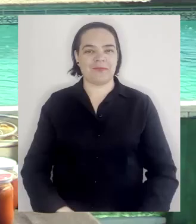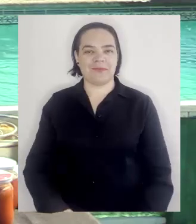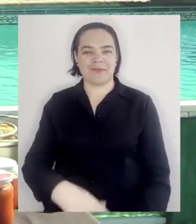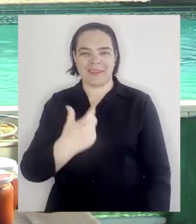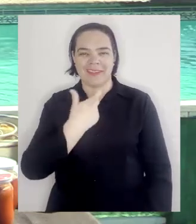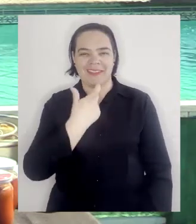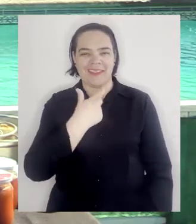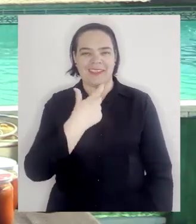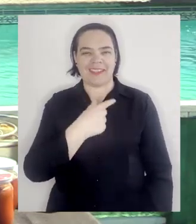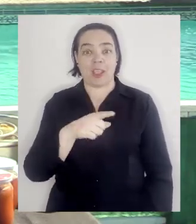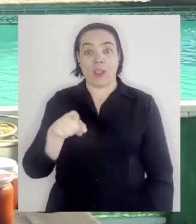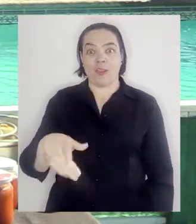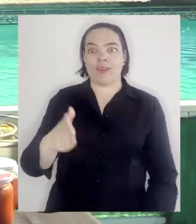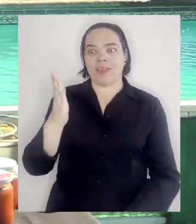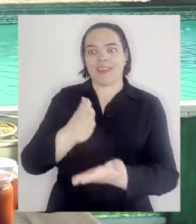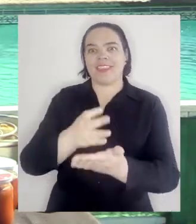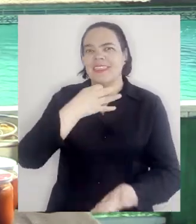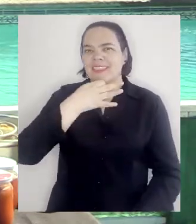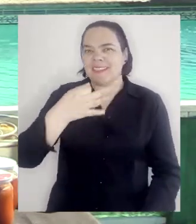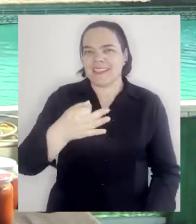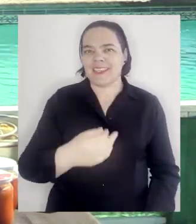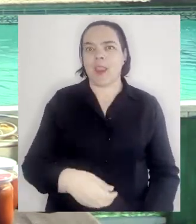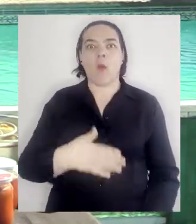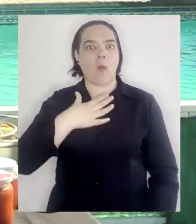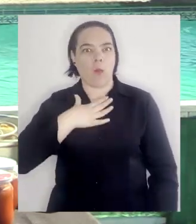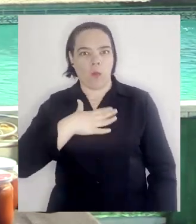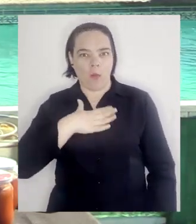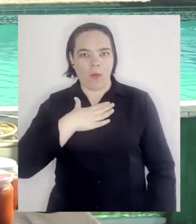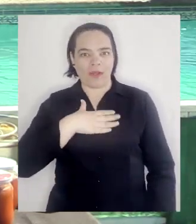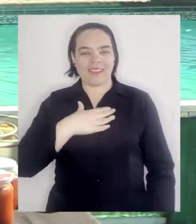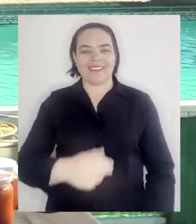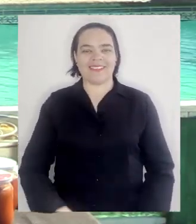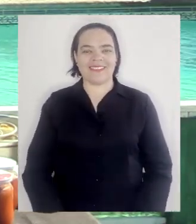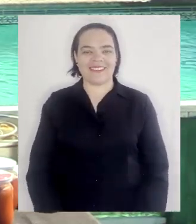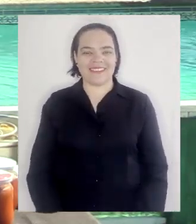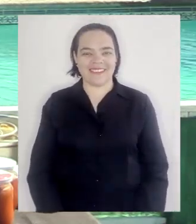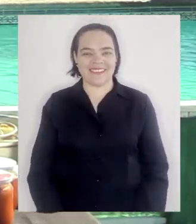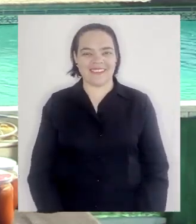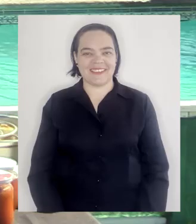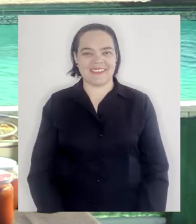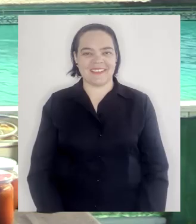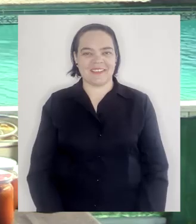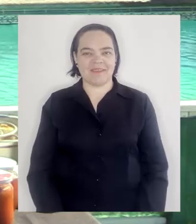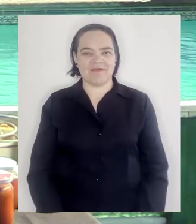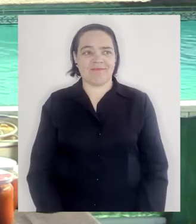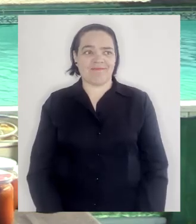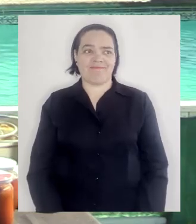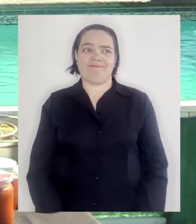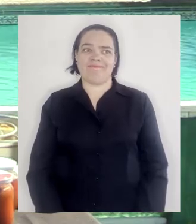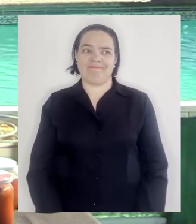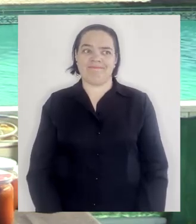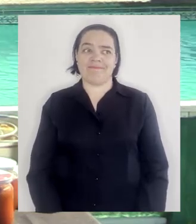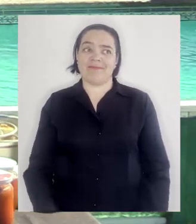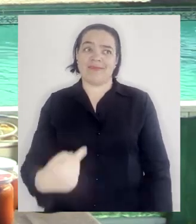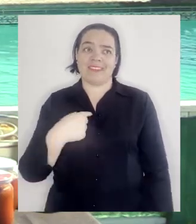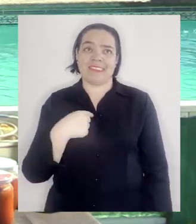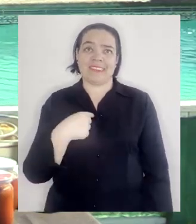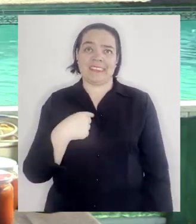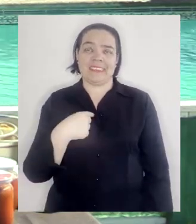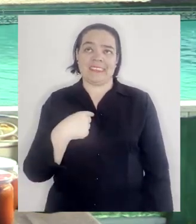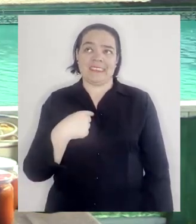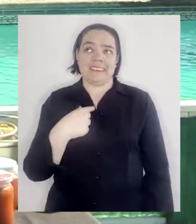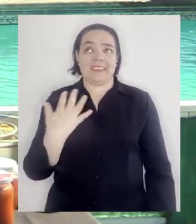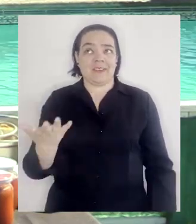Tiene que decir que le gusta, ¿o no? Sí, pero no sé qué... Por lo menos honesto. ¿Qué tengo en cabeza? Por lo menos